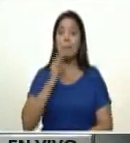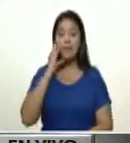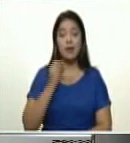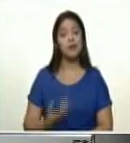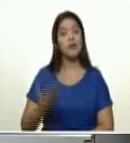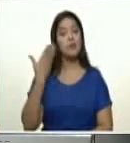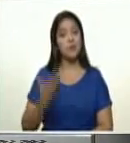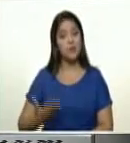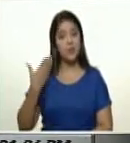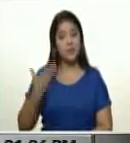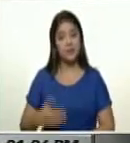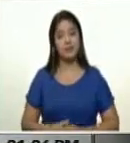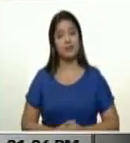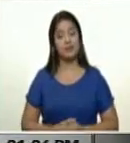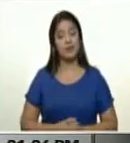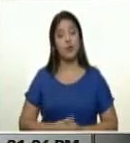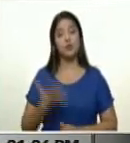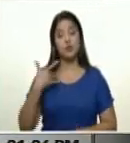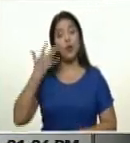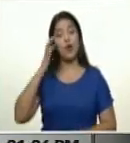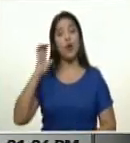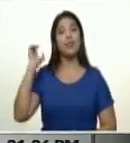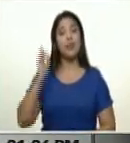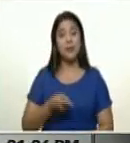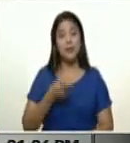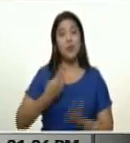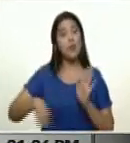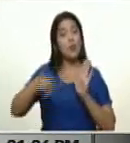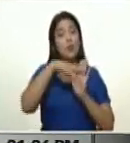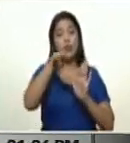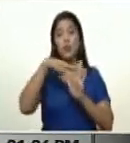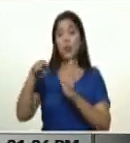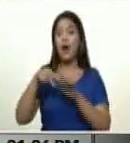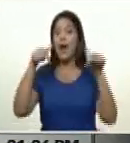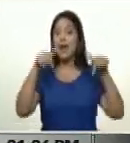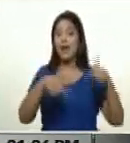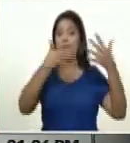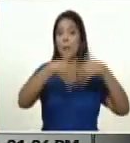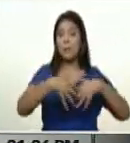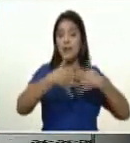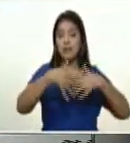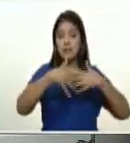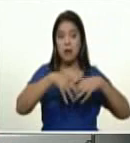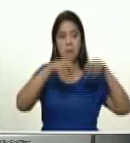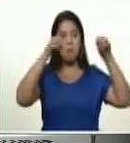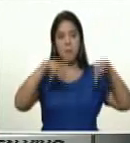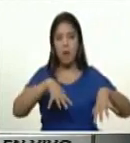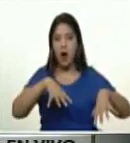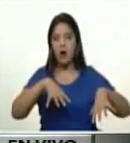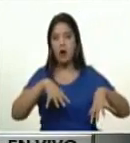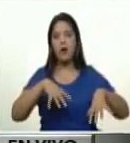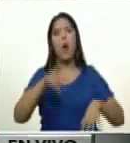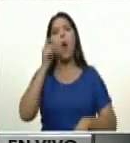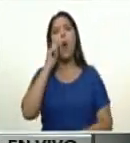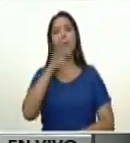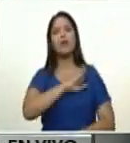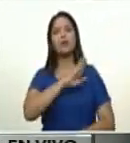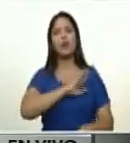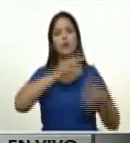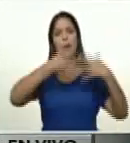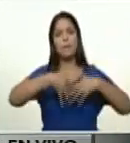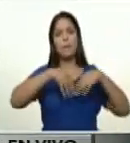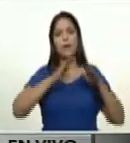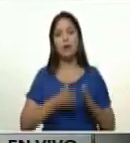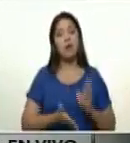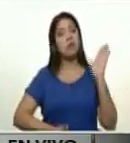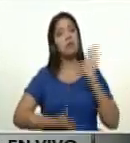importante, que yo creo que hay que multiplicarla. Esta empresa fue abandonada por un empresario que se